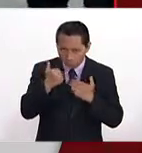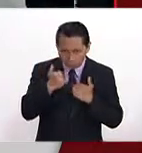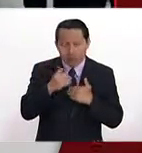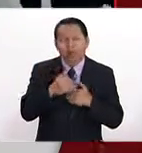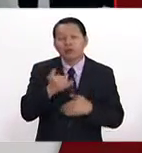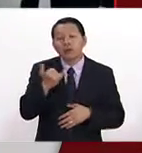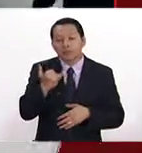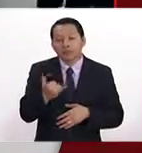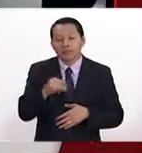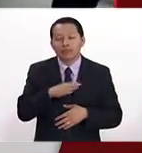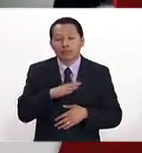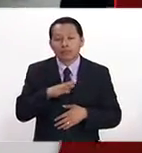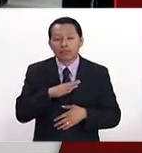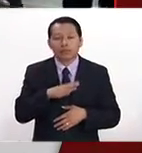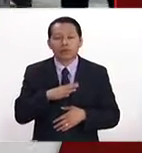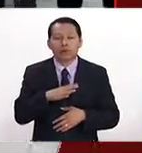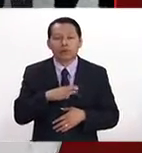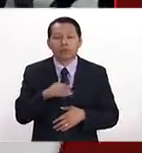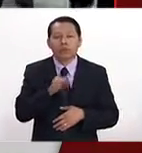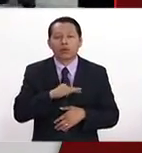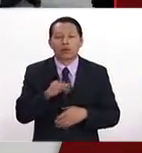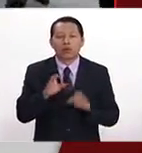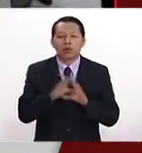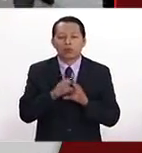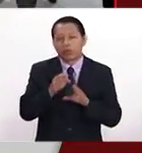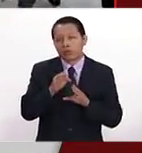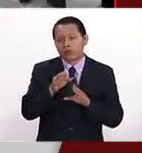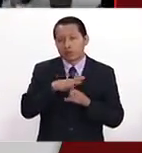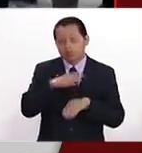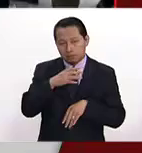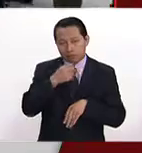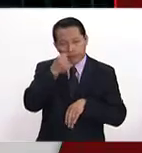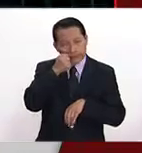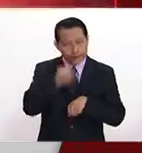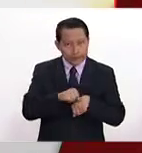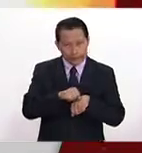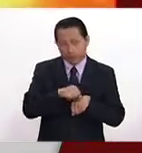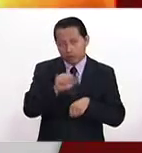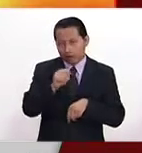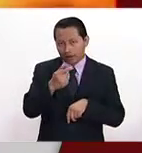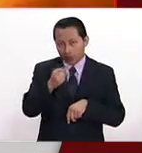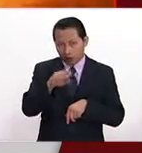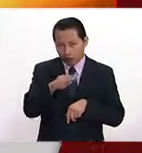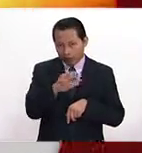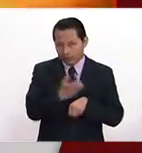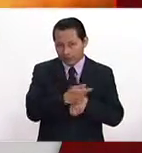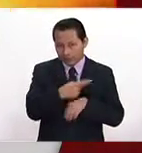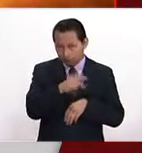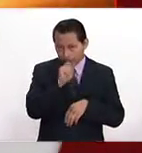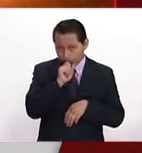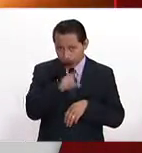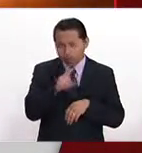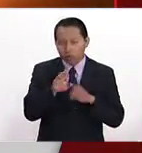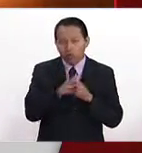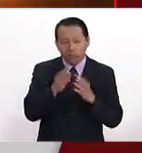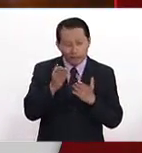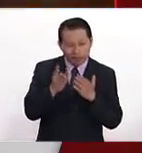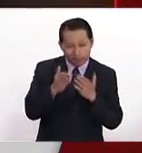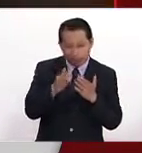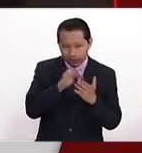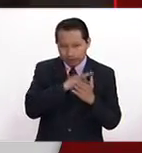incluso tratándose de los secretarios de Estado, que han tratado un poco de equilibrar